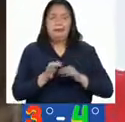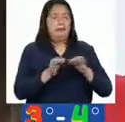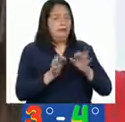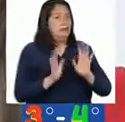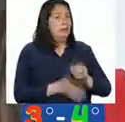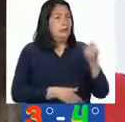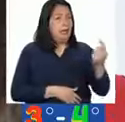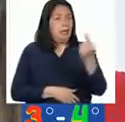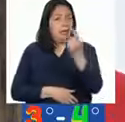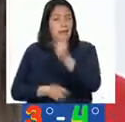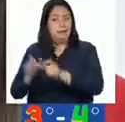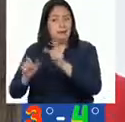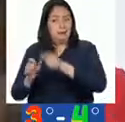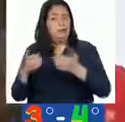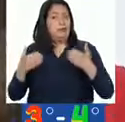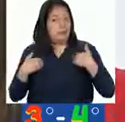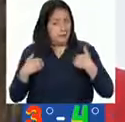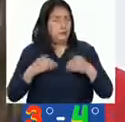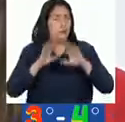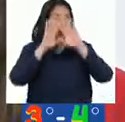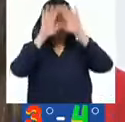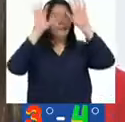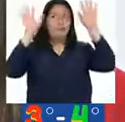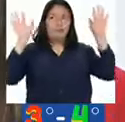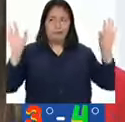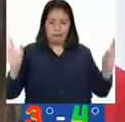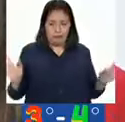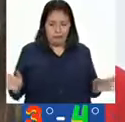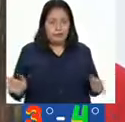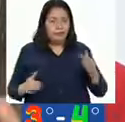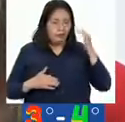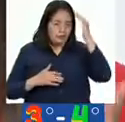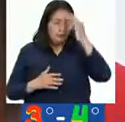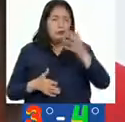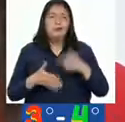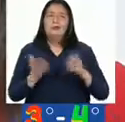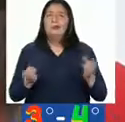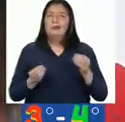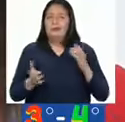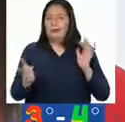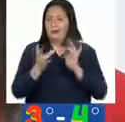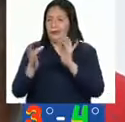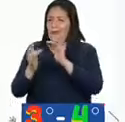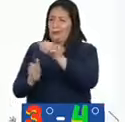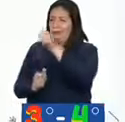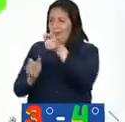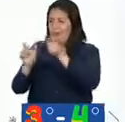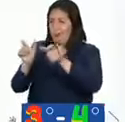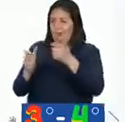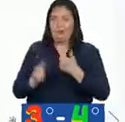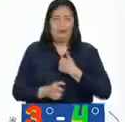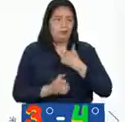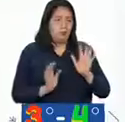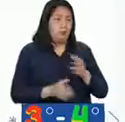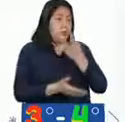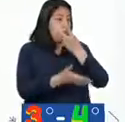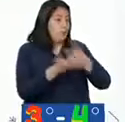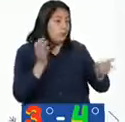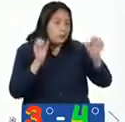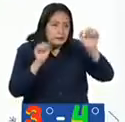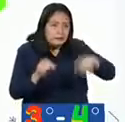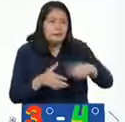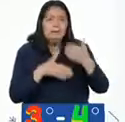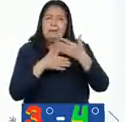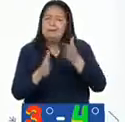uno tiene sus propias burbujas donde nos relacionamos con los demás y con nosotros mismos. En estas 2 semanas vamos